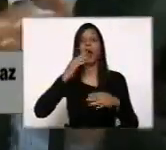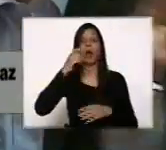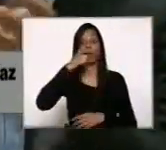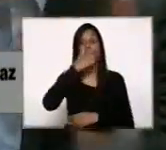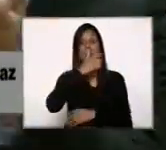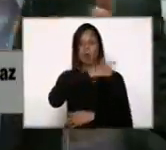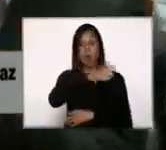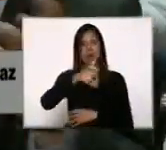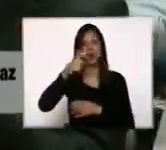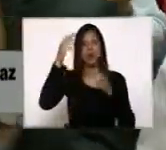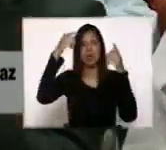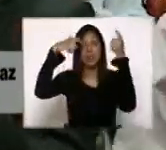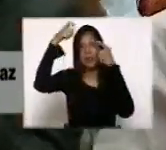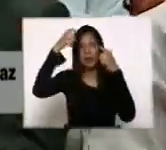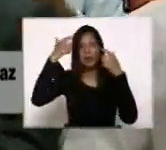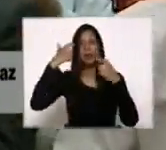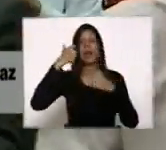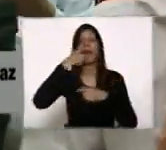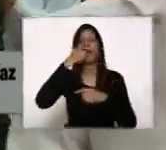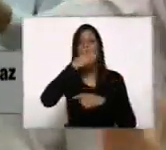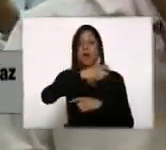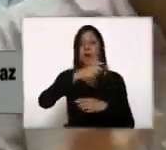Hugo Chávez,